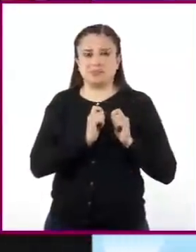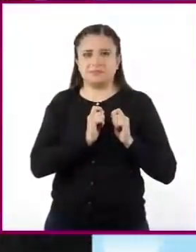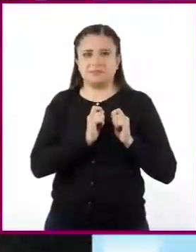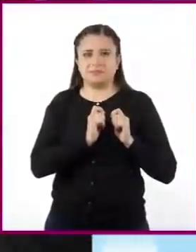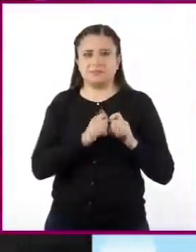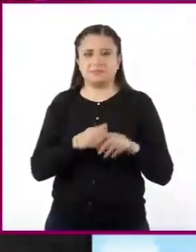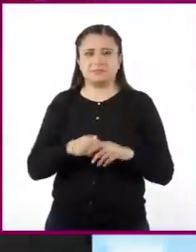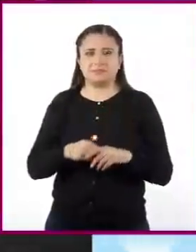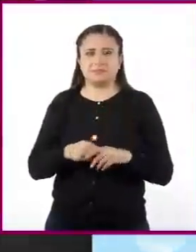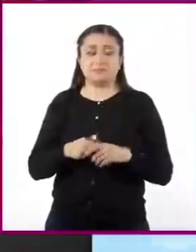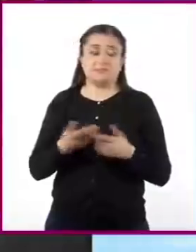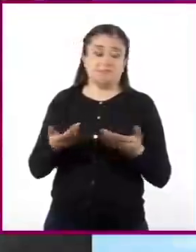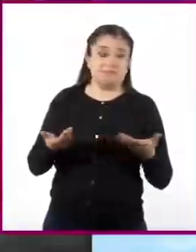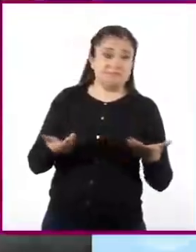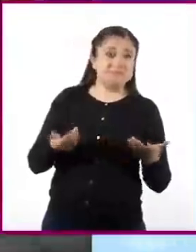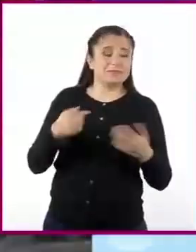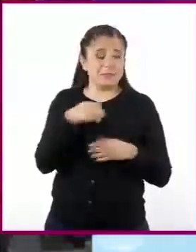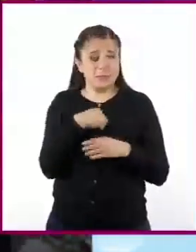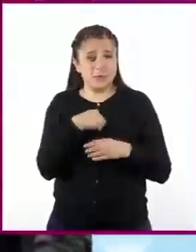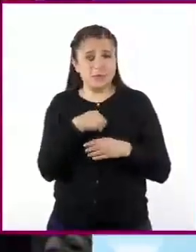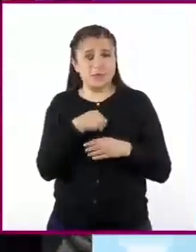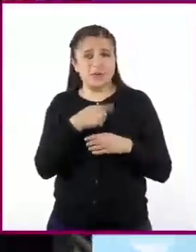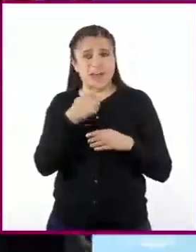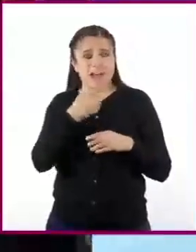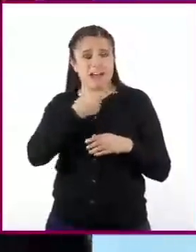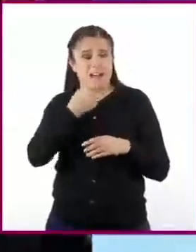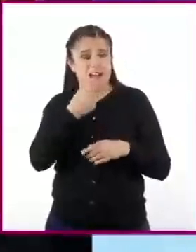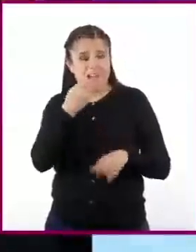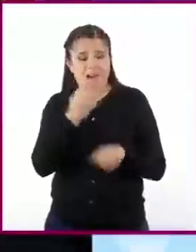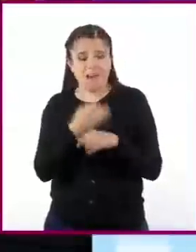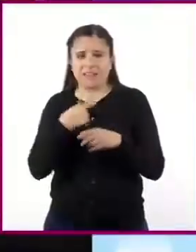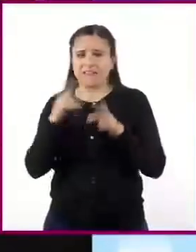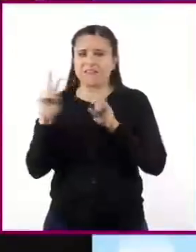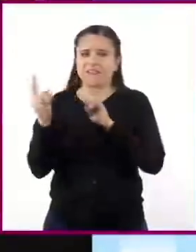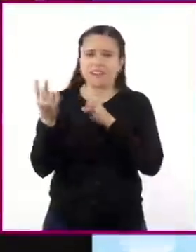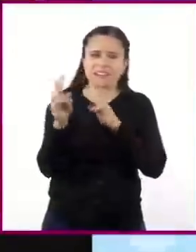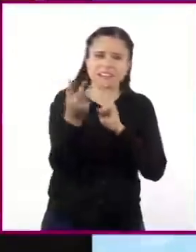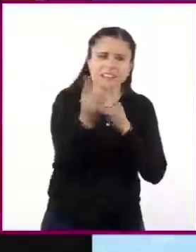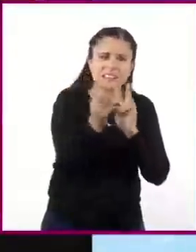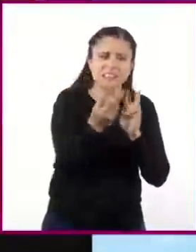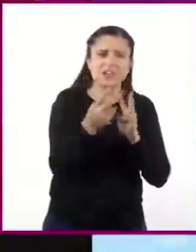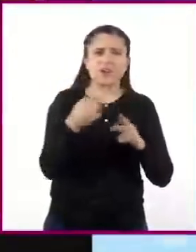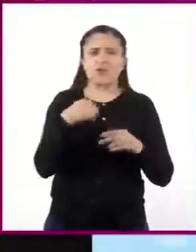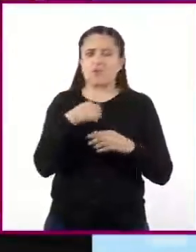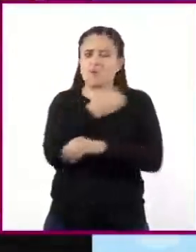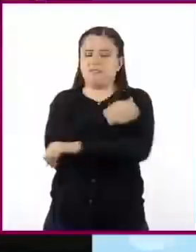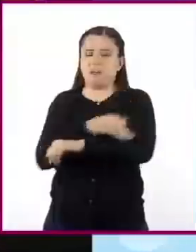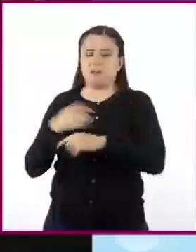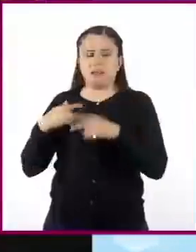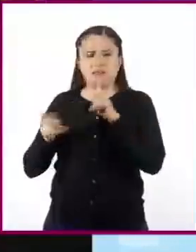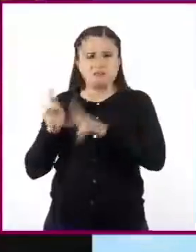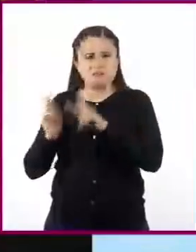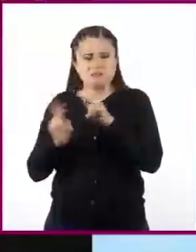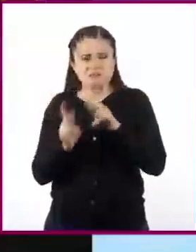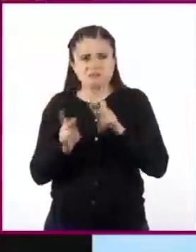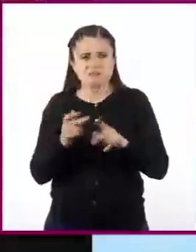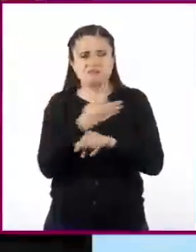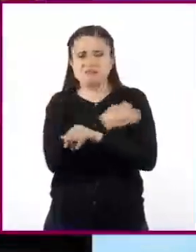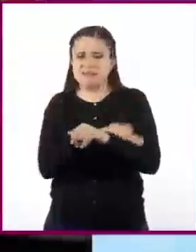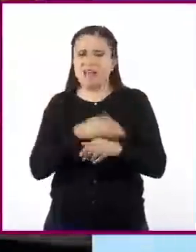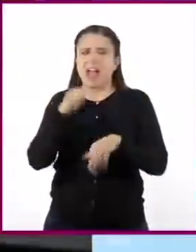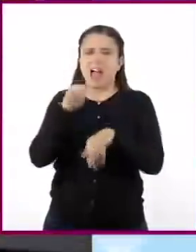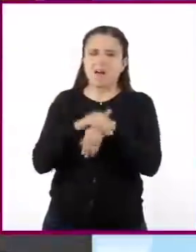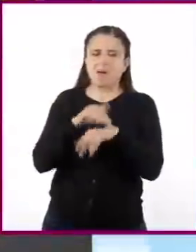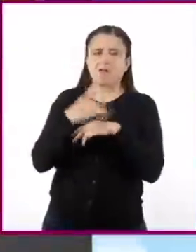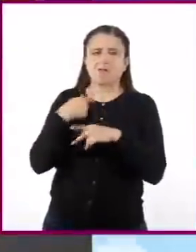Y pues hablo ahorita con mis vecinos de mi contemporáneo y mis